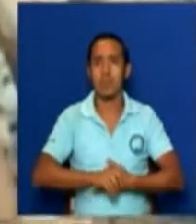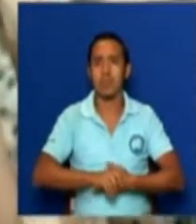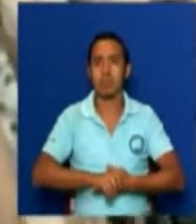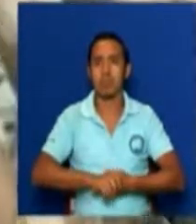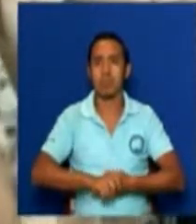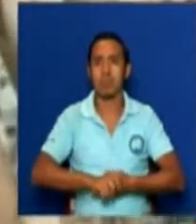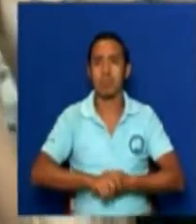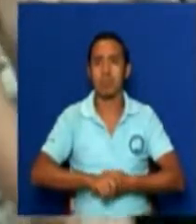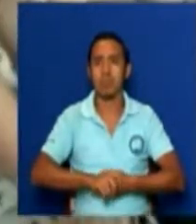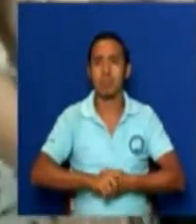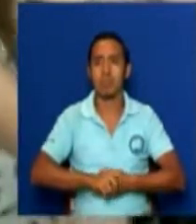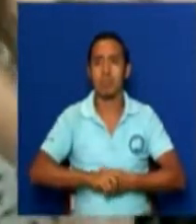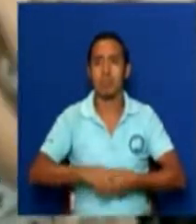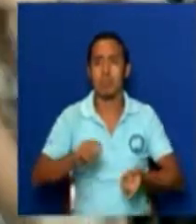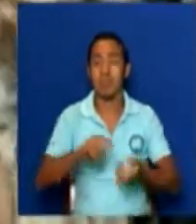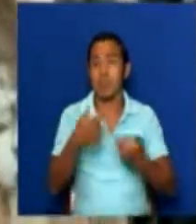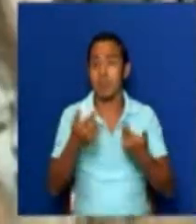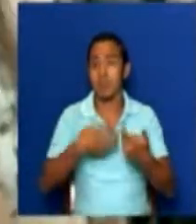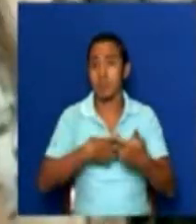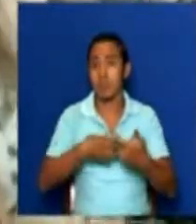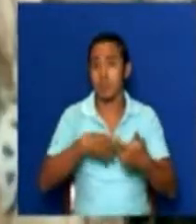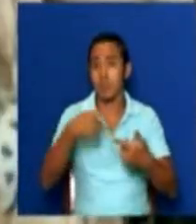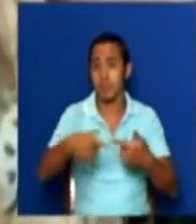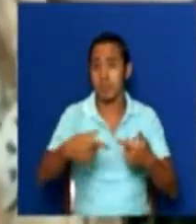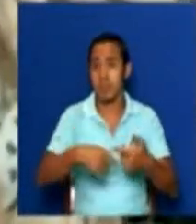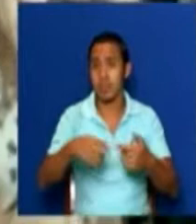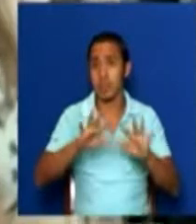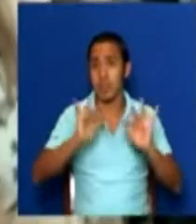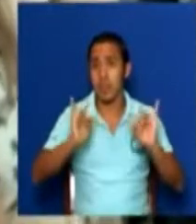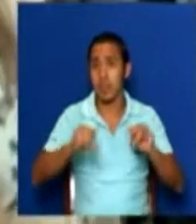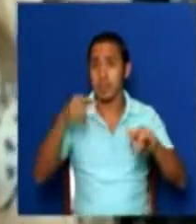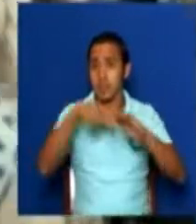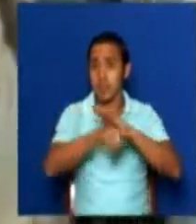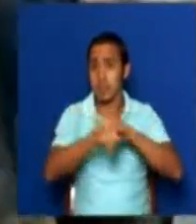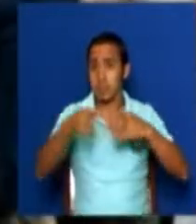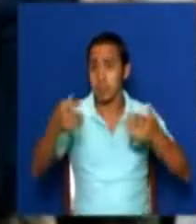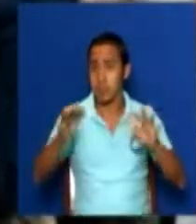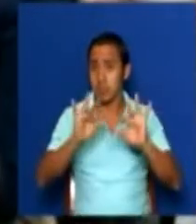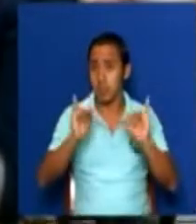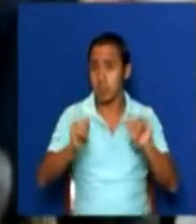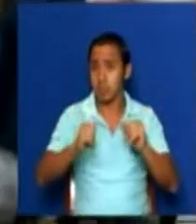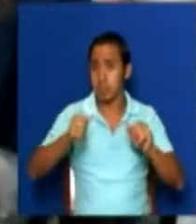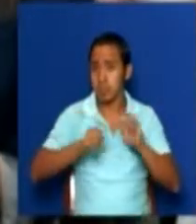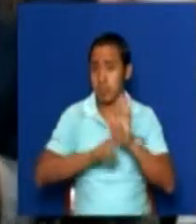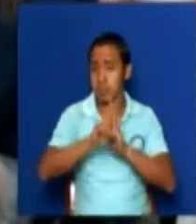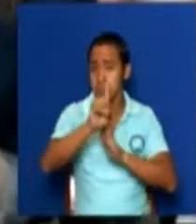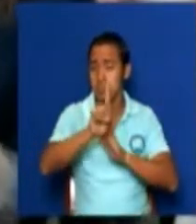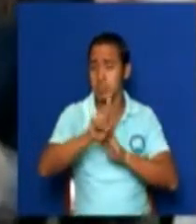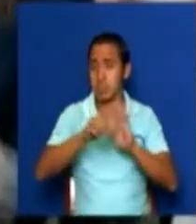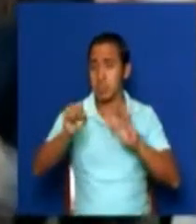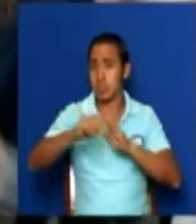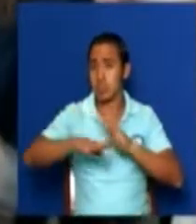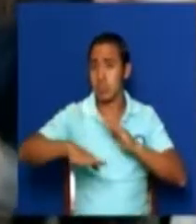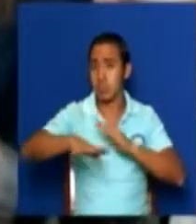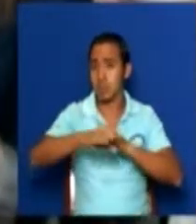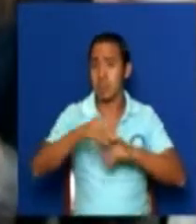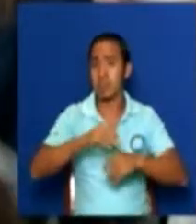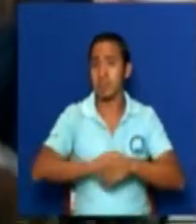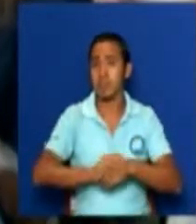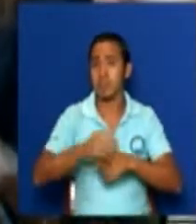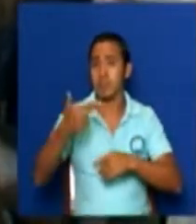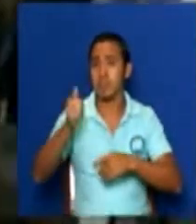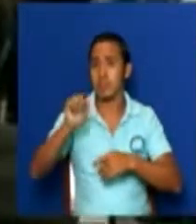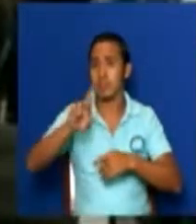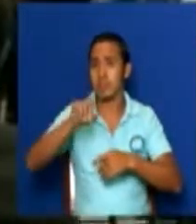La extensión de los derechos de la mujer es el principio básico de todo progreso social. Charles Fourier,